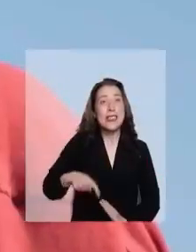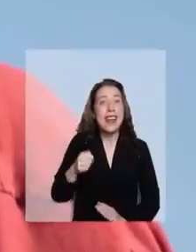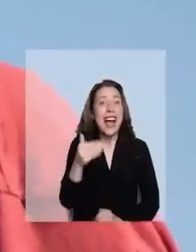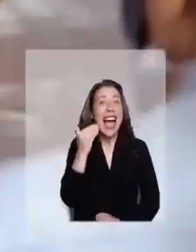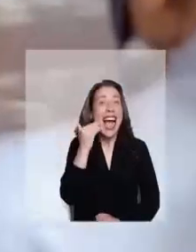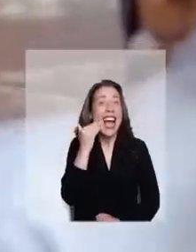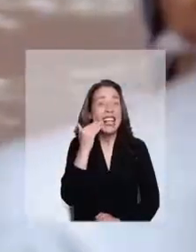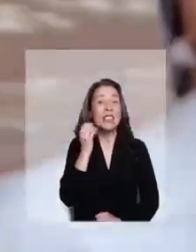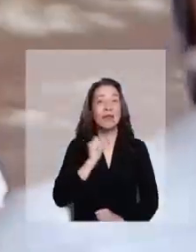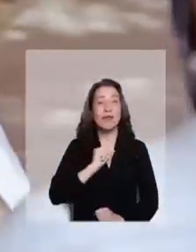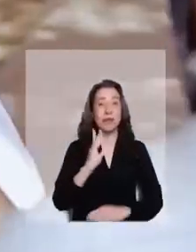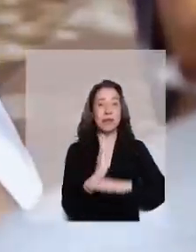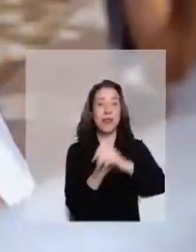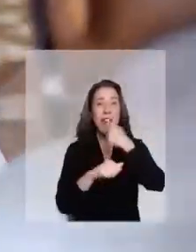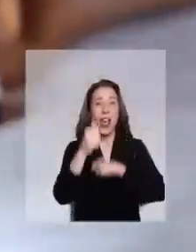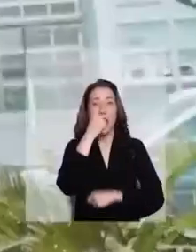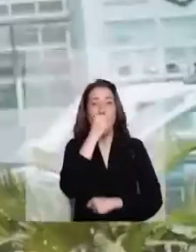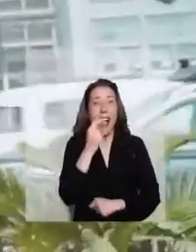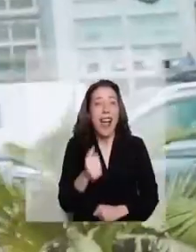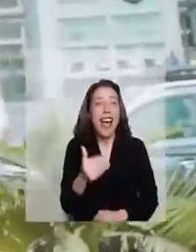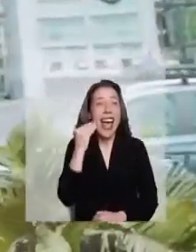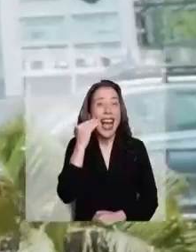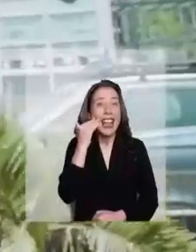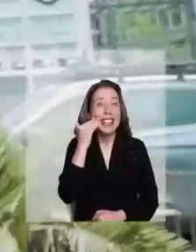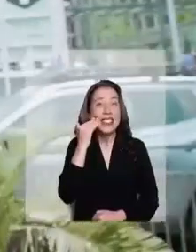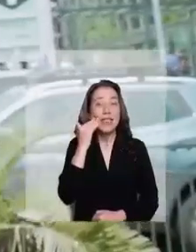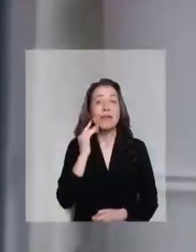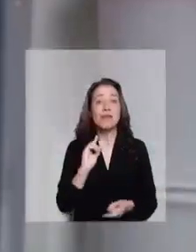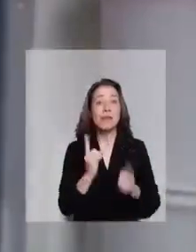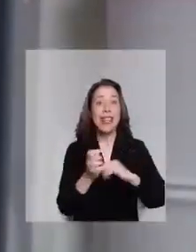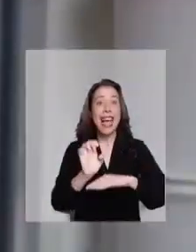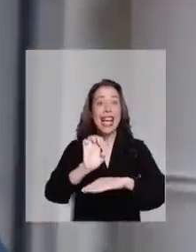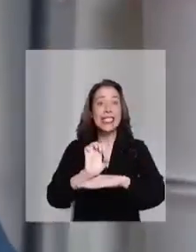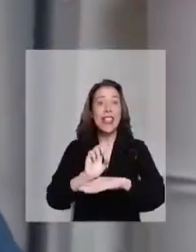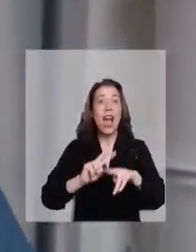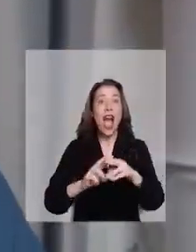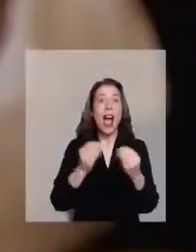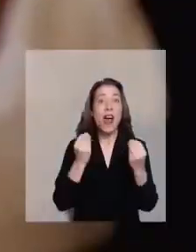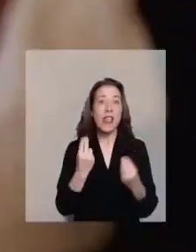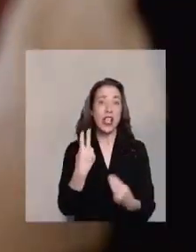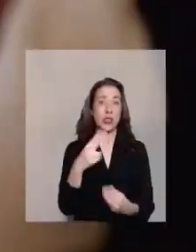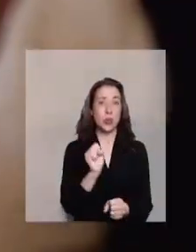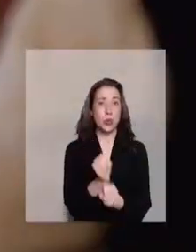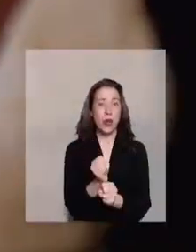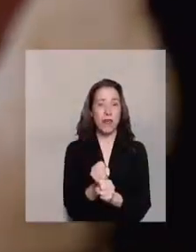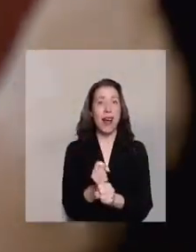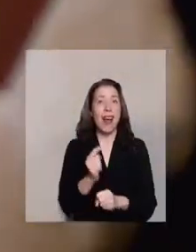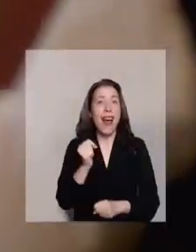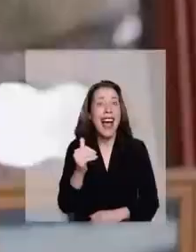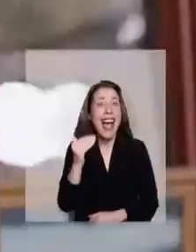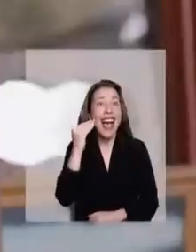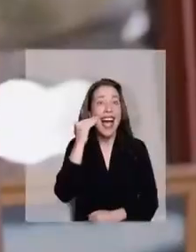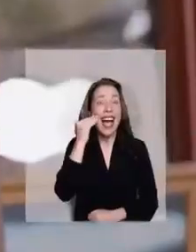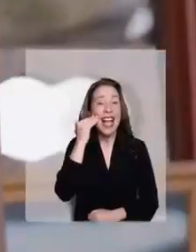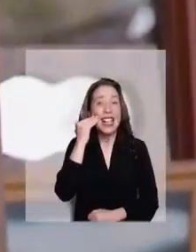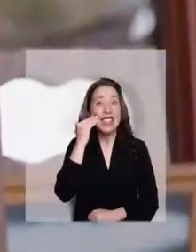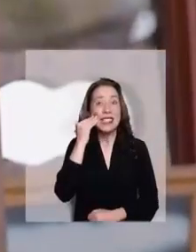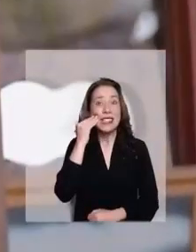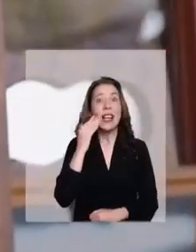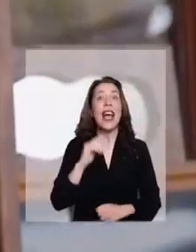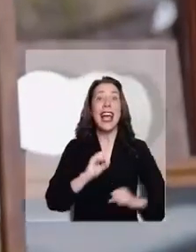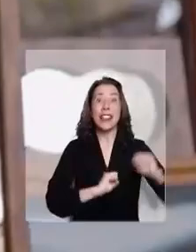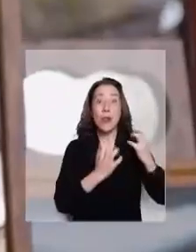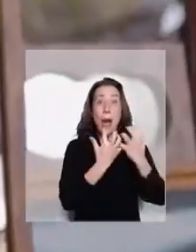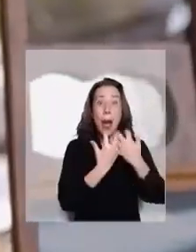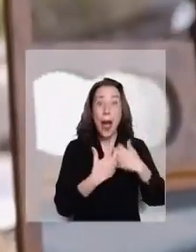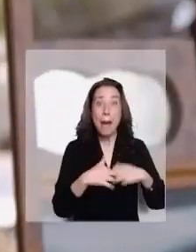pensiones, a punto de expulsar a los narcos, a punto de hacer que el Estado haga bien su pega, a punto de hacer